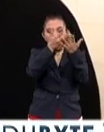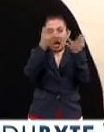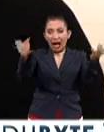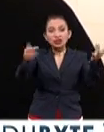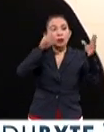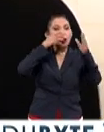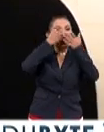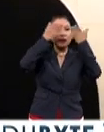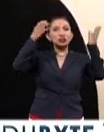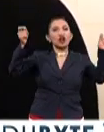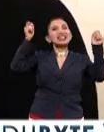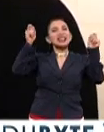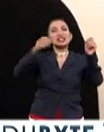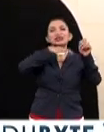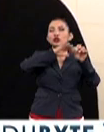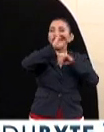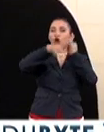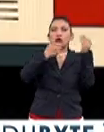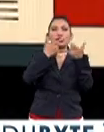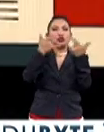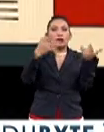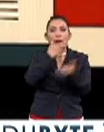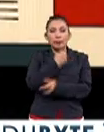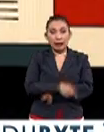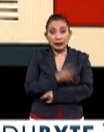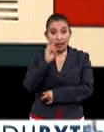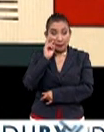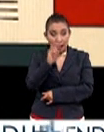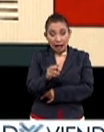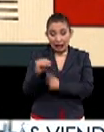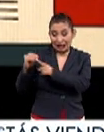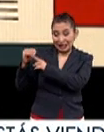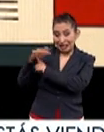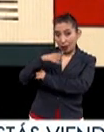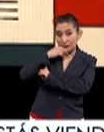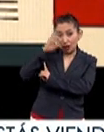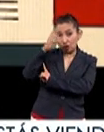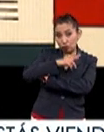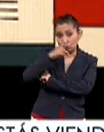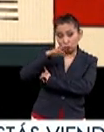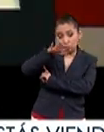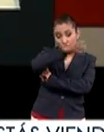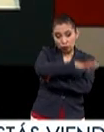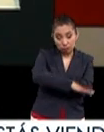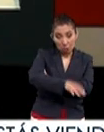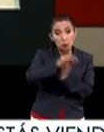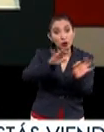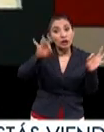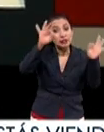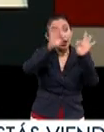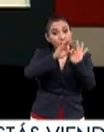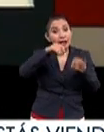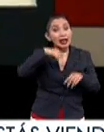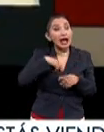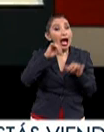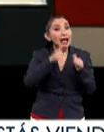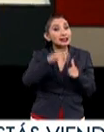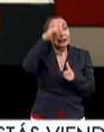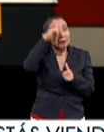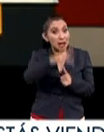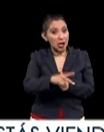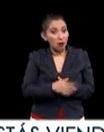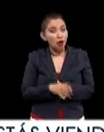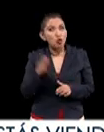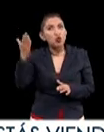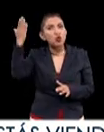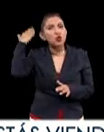ampliar como la visión de todo el artista. Hay que mencionar que la influencia del pintor y su obra ha tenido importante relevancia en el arte de nuestro